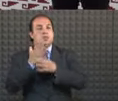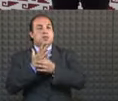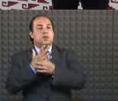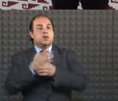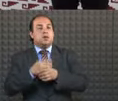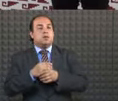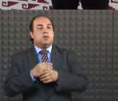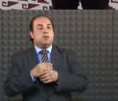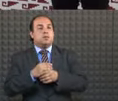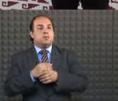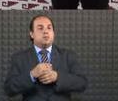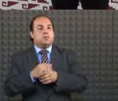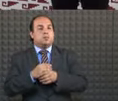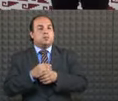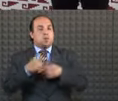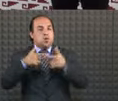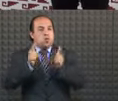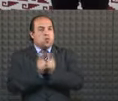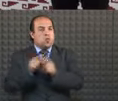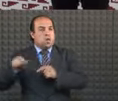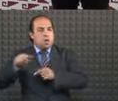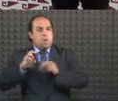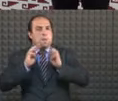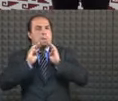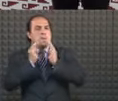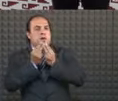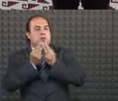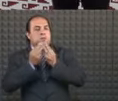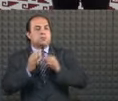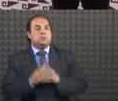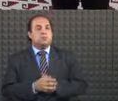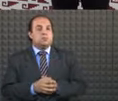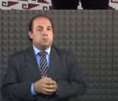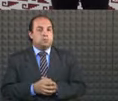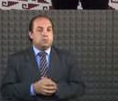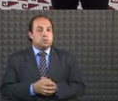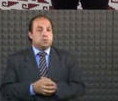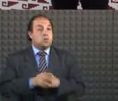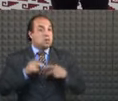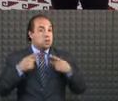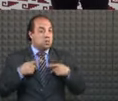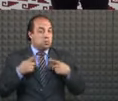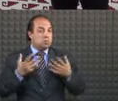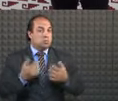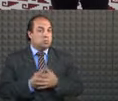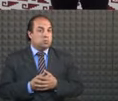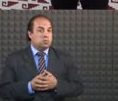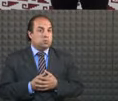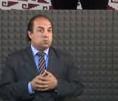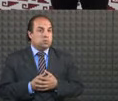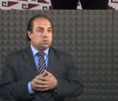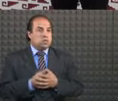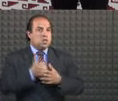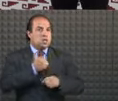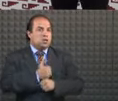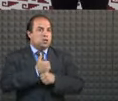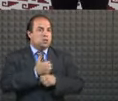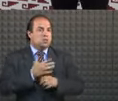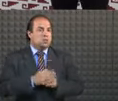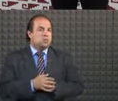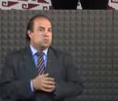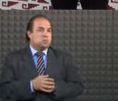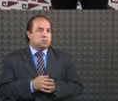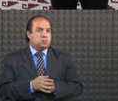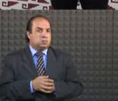lo mencionan, son mafiosos y pues al fin y al cabo las personas que terminan siendo las víctimas en este